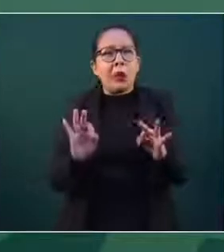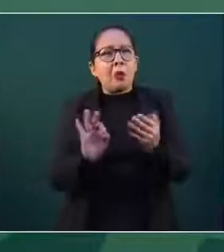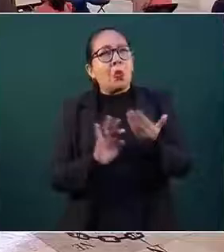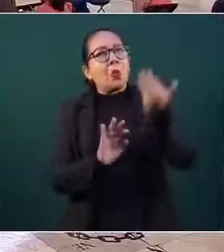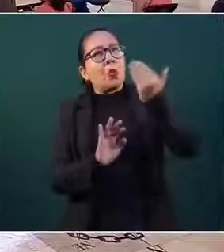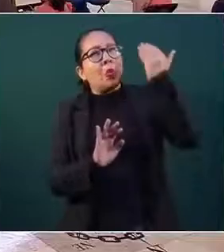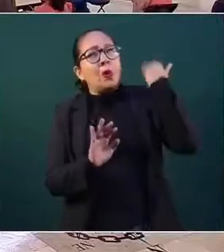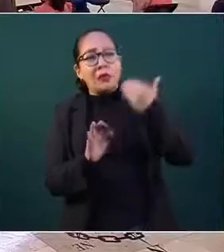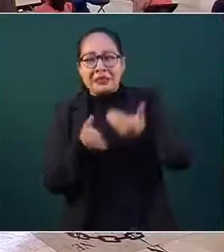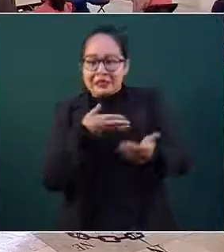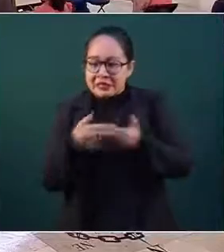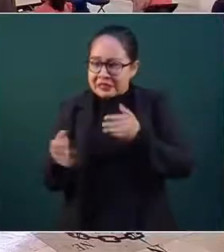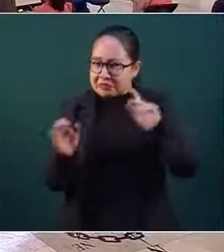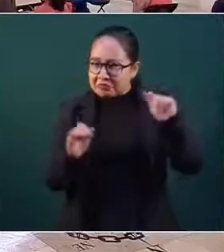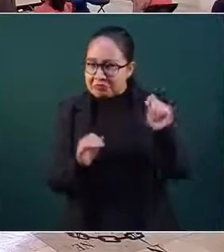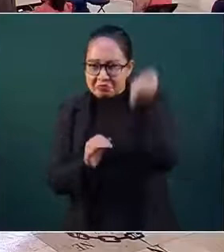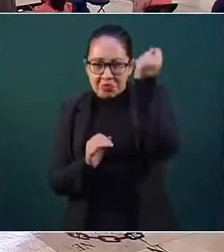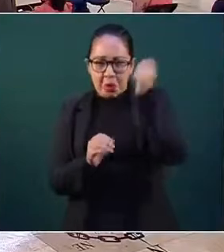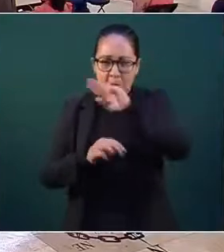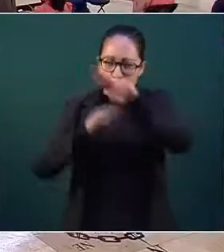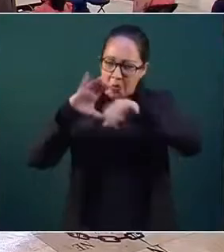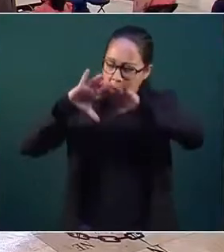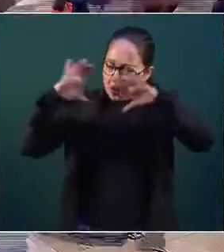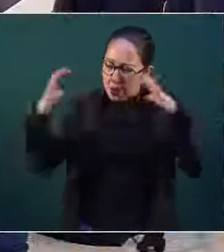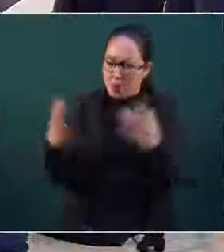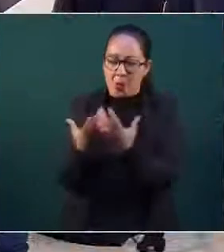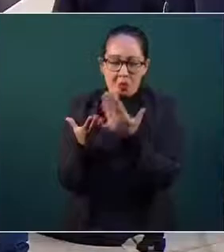avanzada tecnológicamente del mundo.